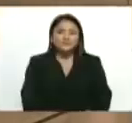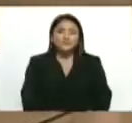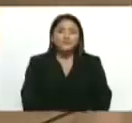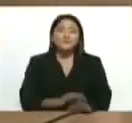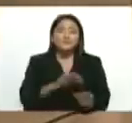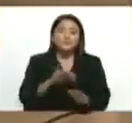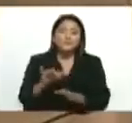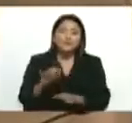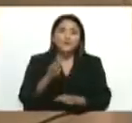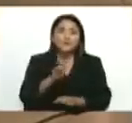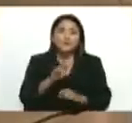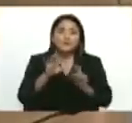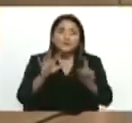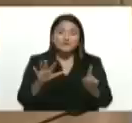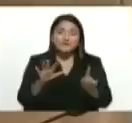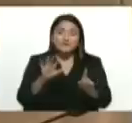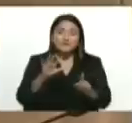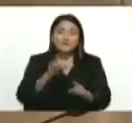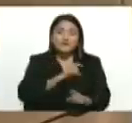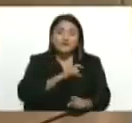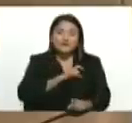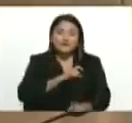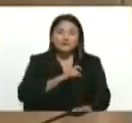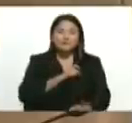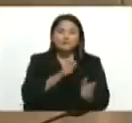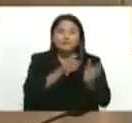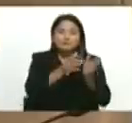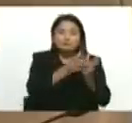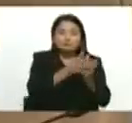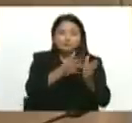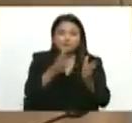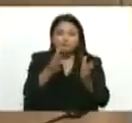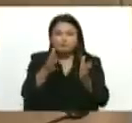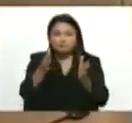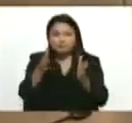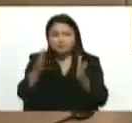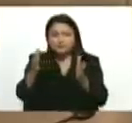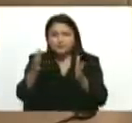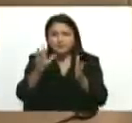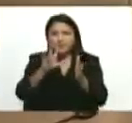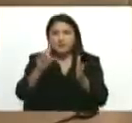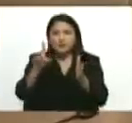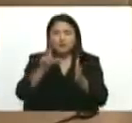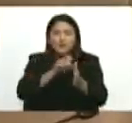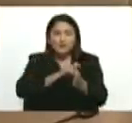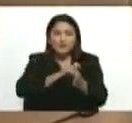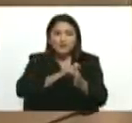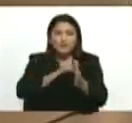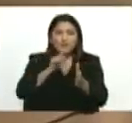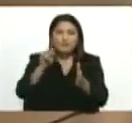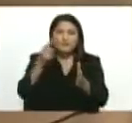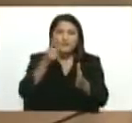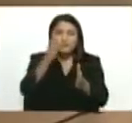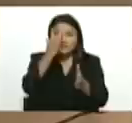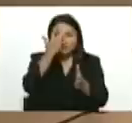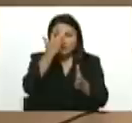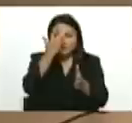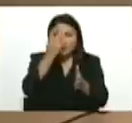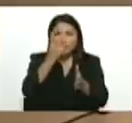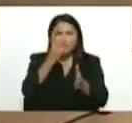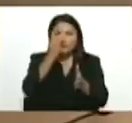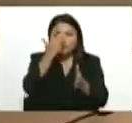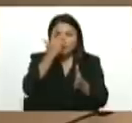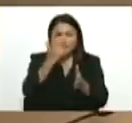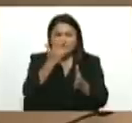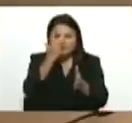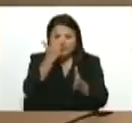enero, 27, 28, 29, 30, 31 de enero, 1 de febrero, 2 de febrero, 3 de